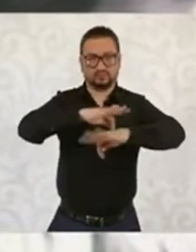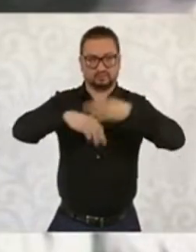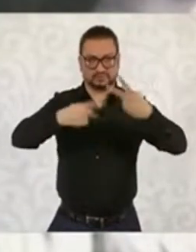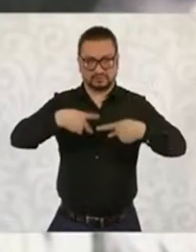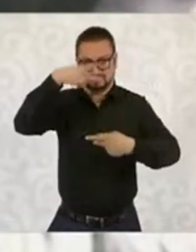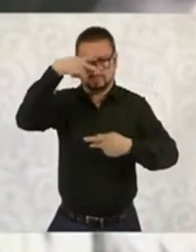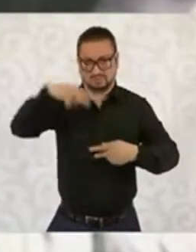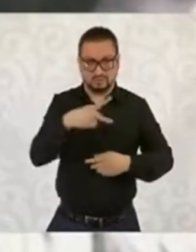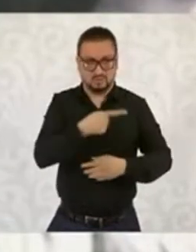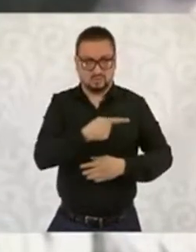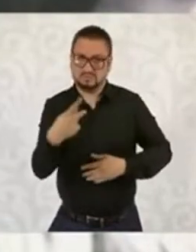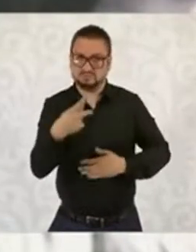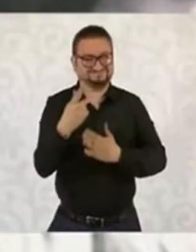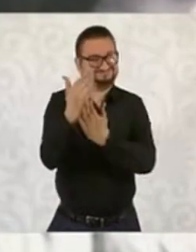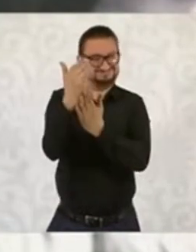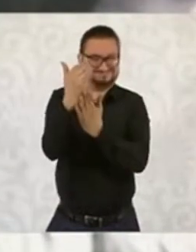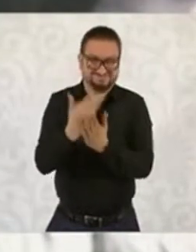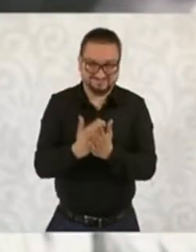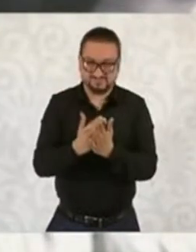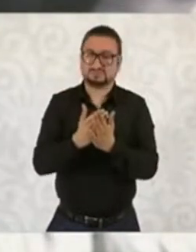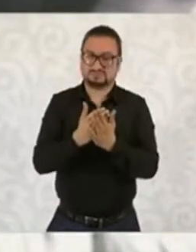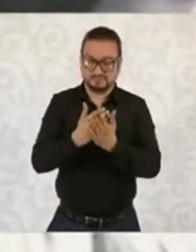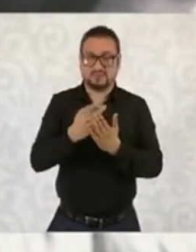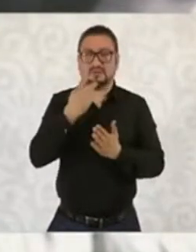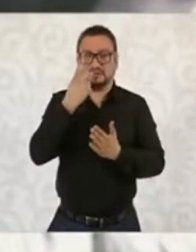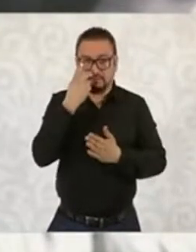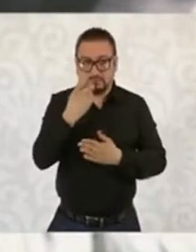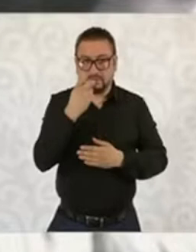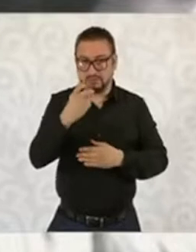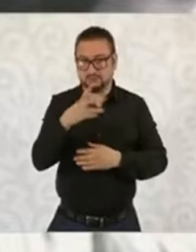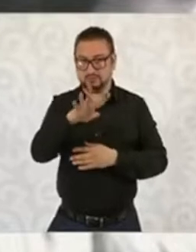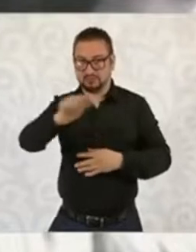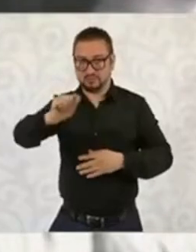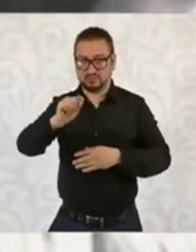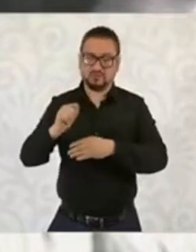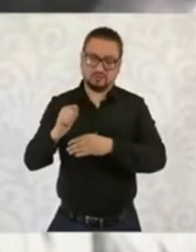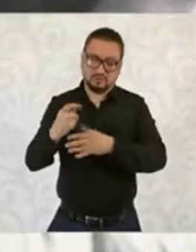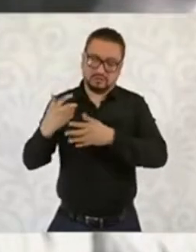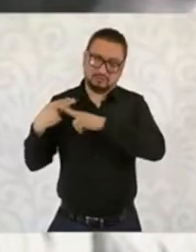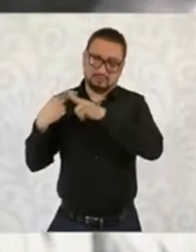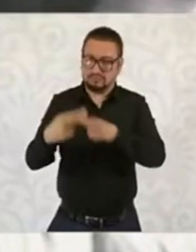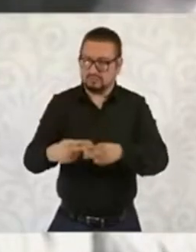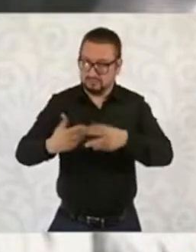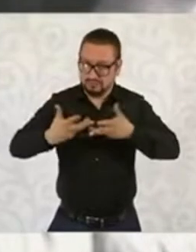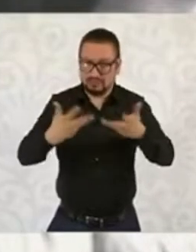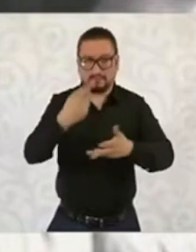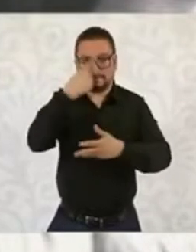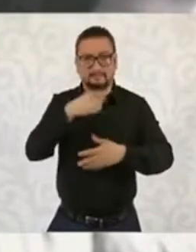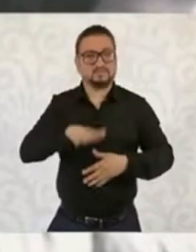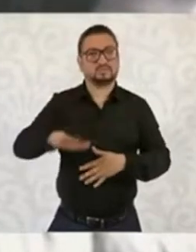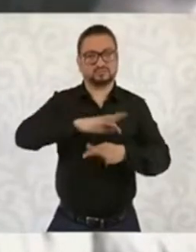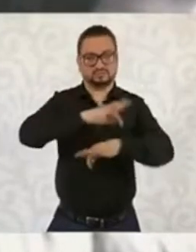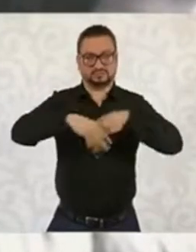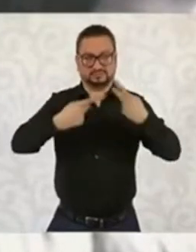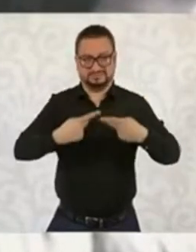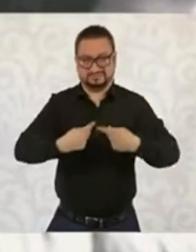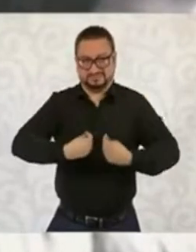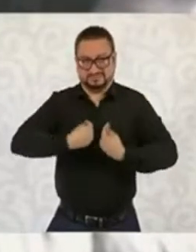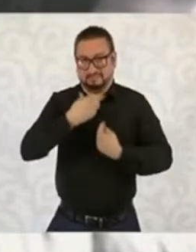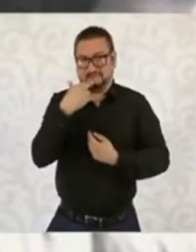ese sentido uno de los grandes elementos y contribuciones de la Cuarta Transformación a la vida nacional. En ese